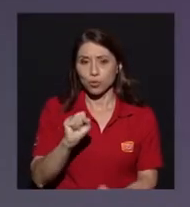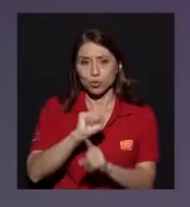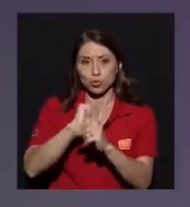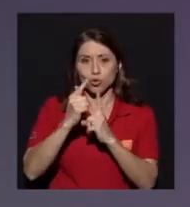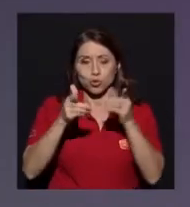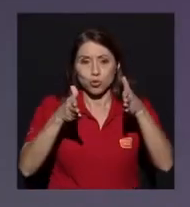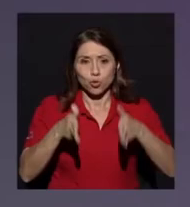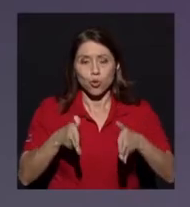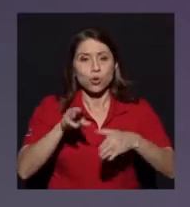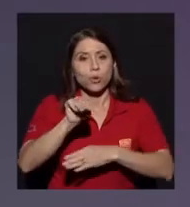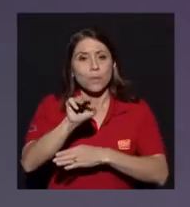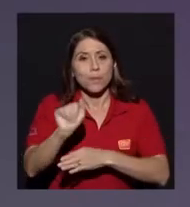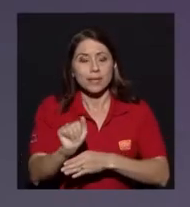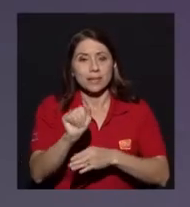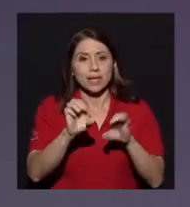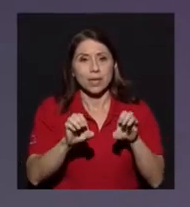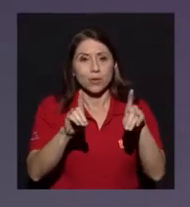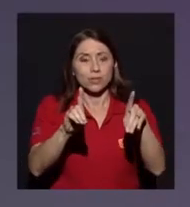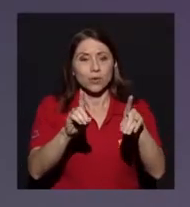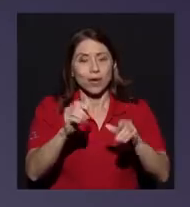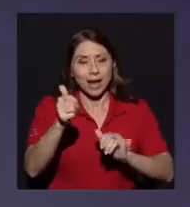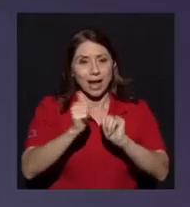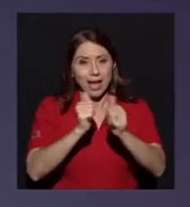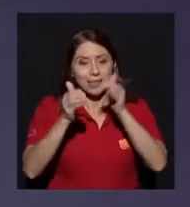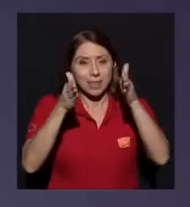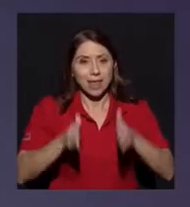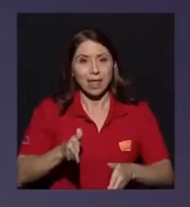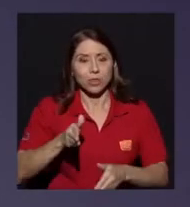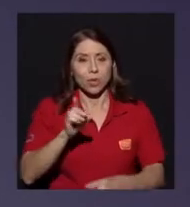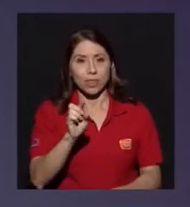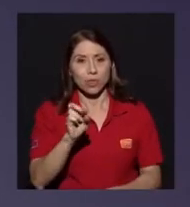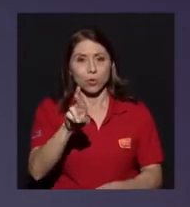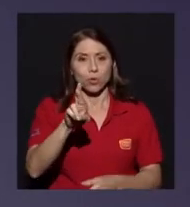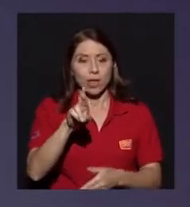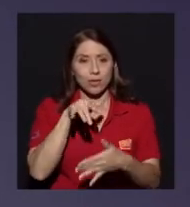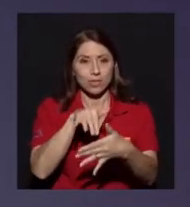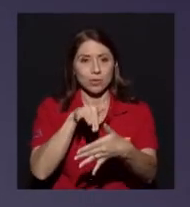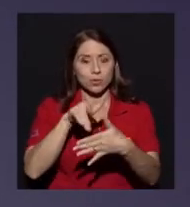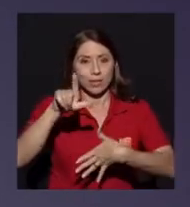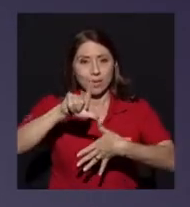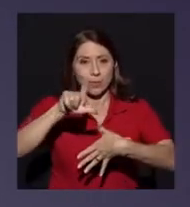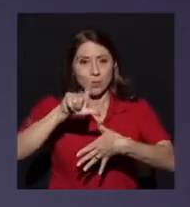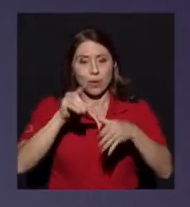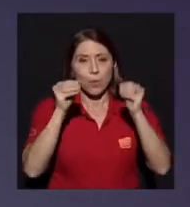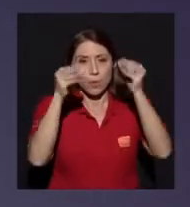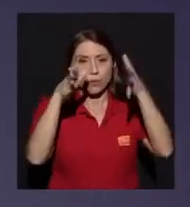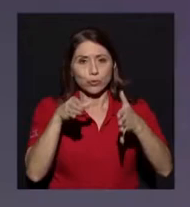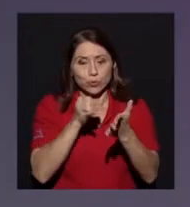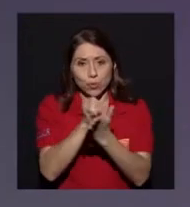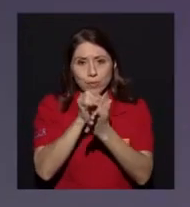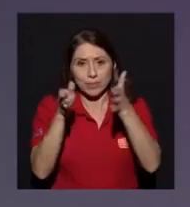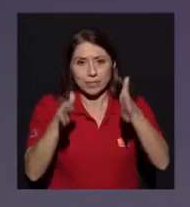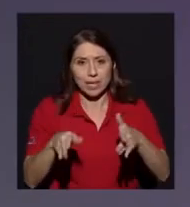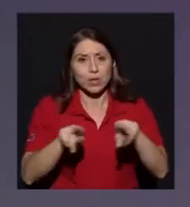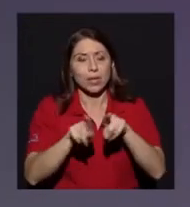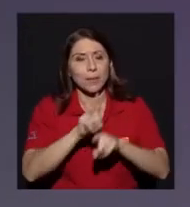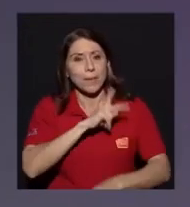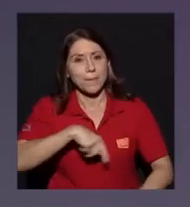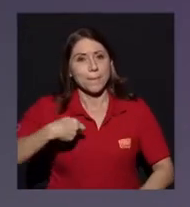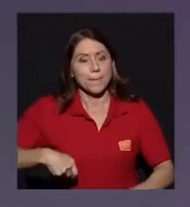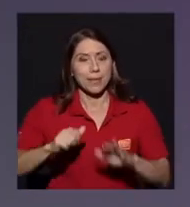candidato al doctorado en estudios latinoamericanos y profesor e investigador además es presidente de la asociación